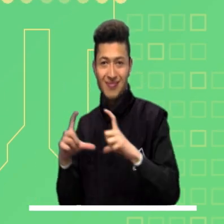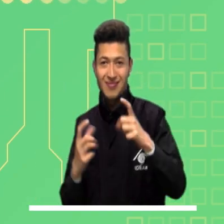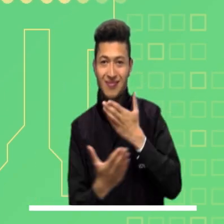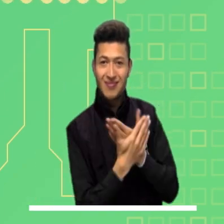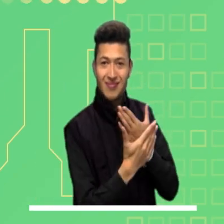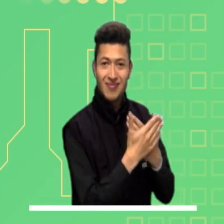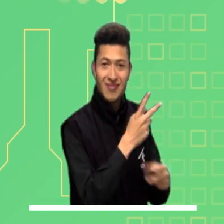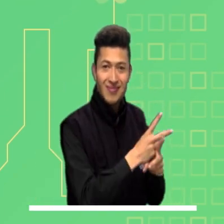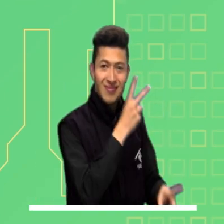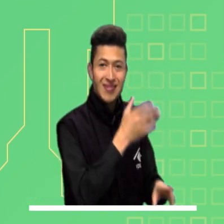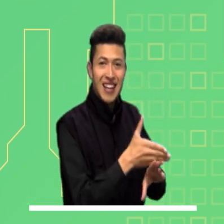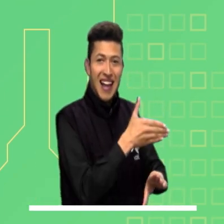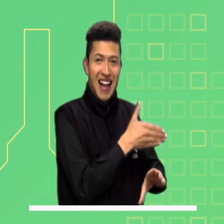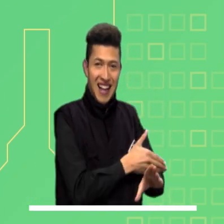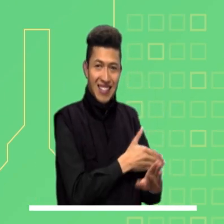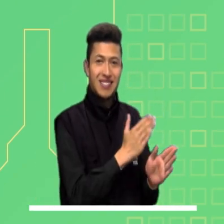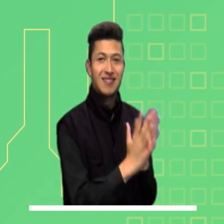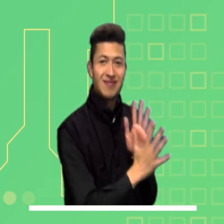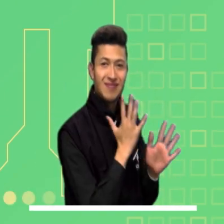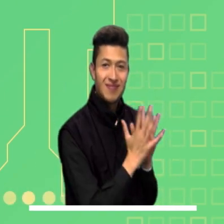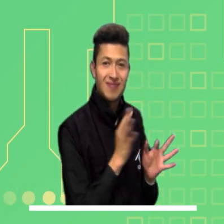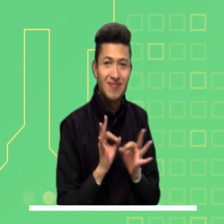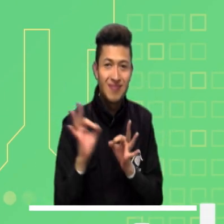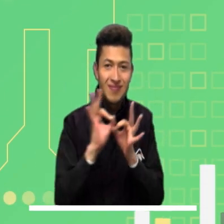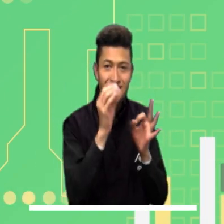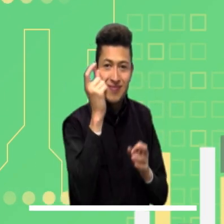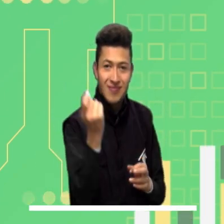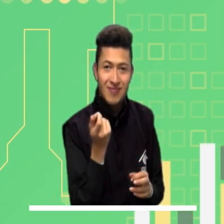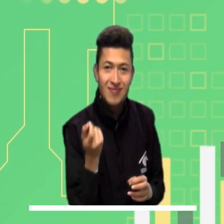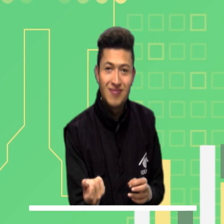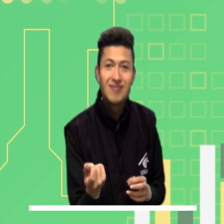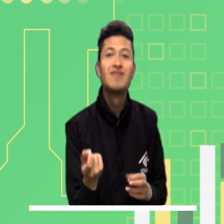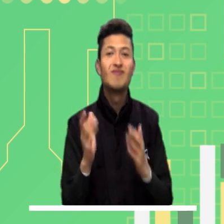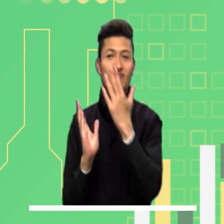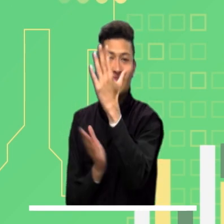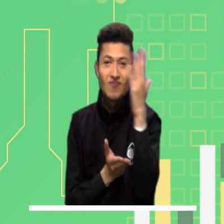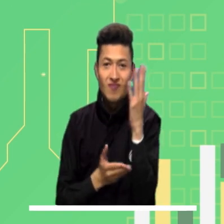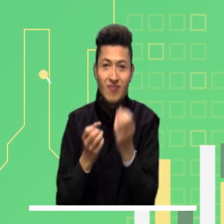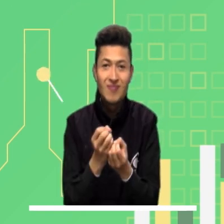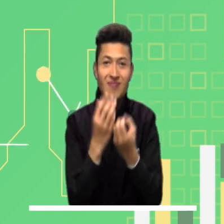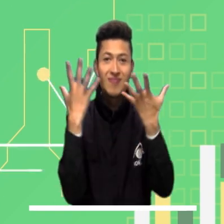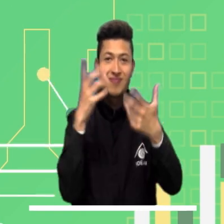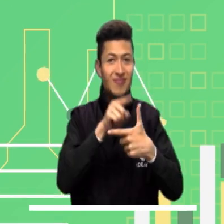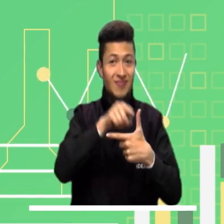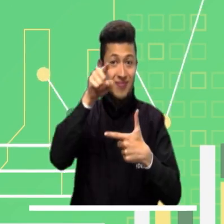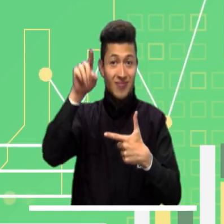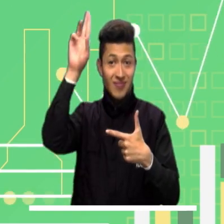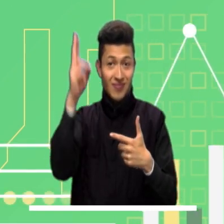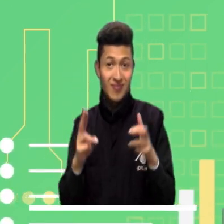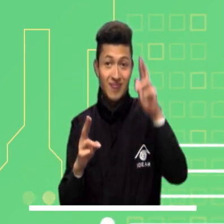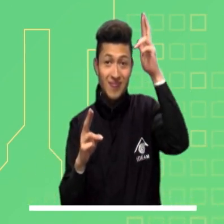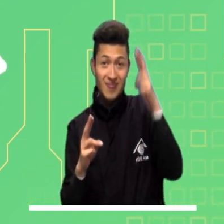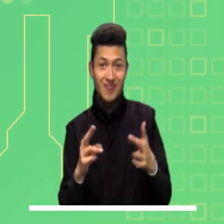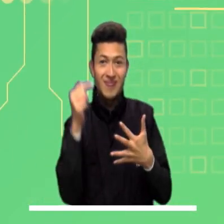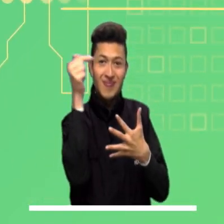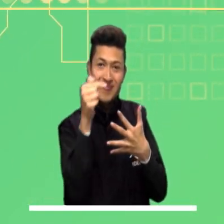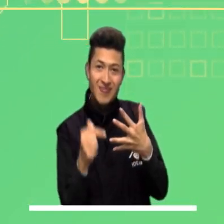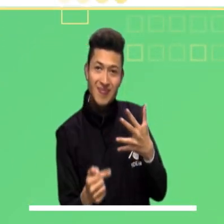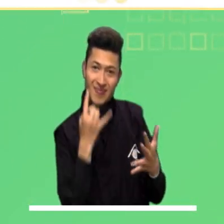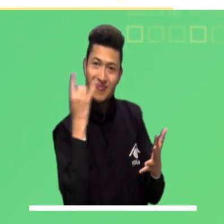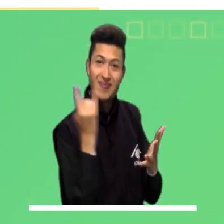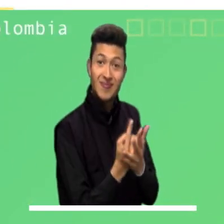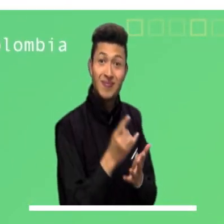las imágenes satelitales y conozca las principales alertas tempranas. Información detallada a nivel municipal, cifras de